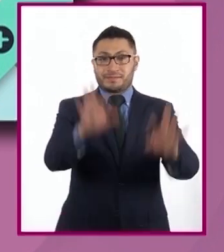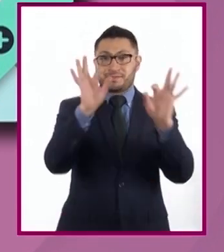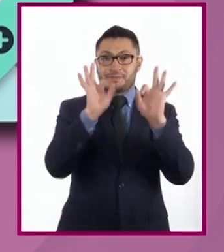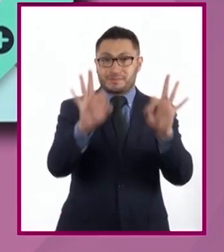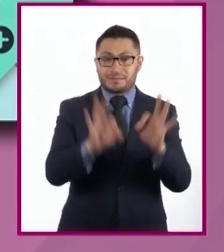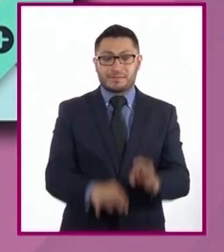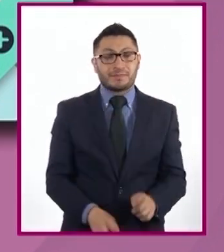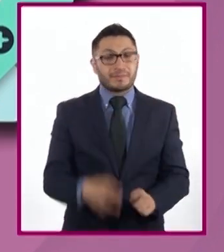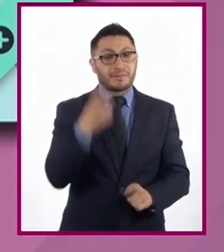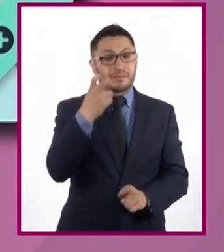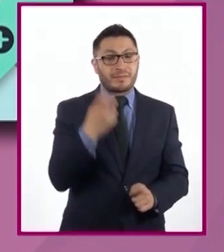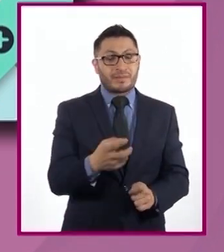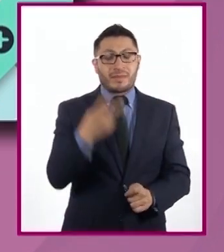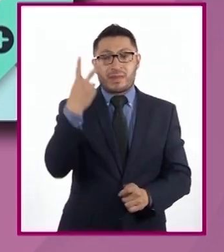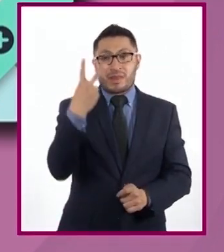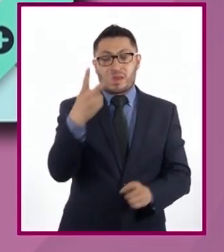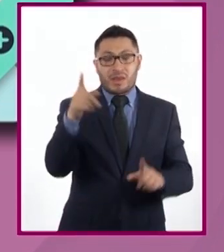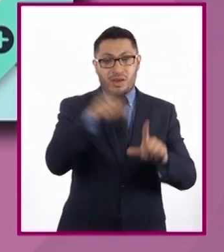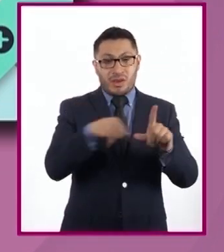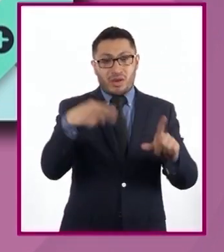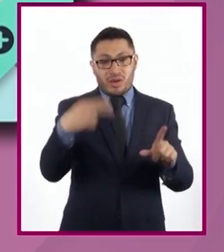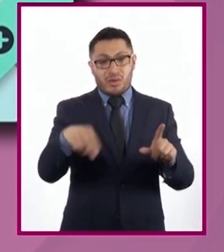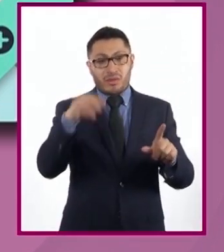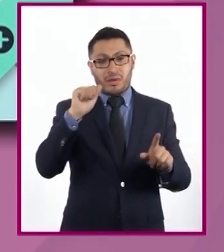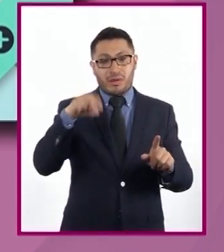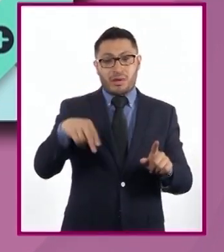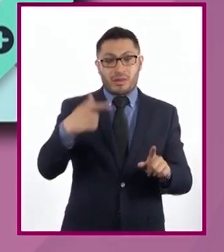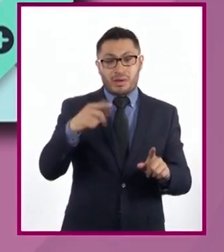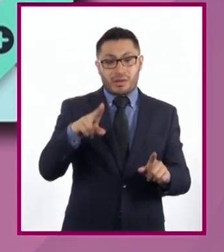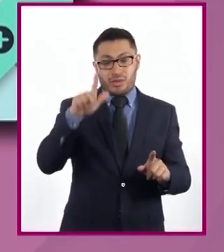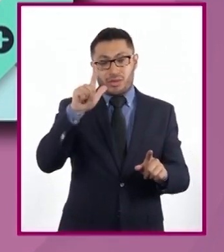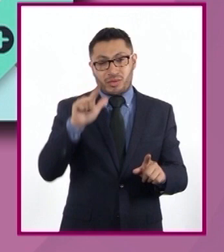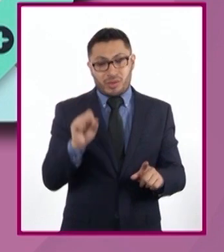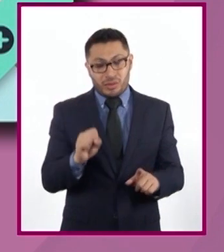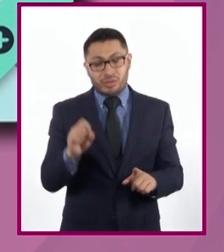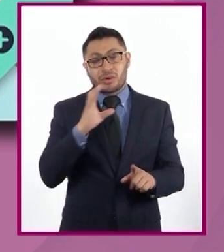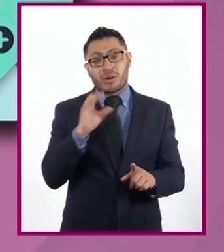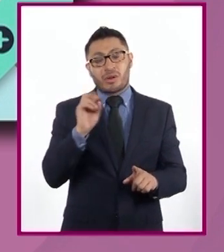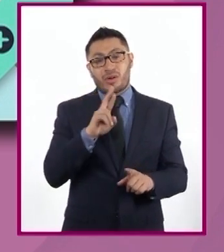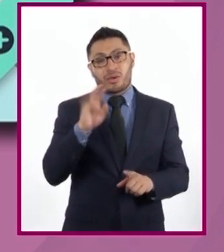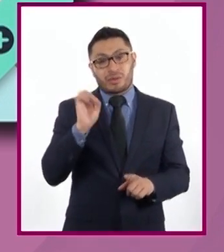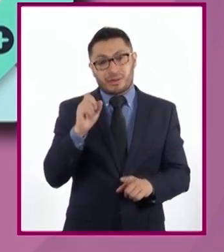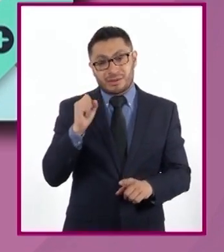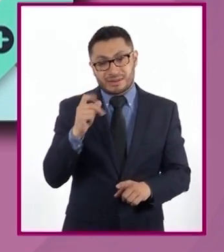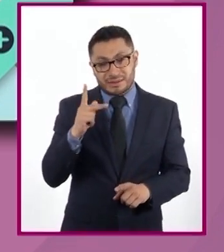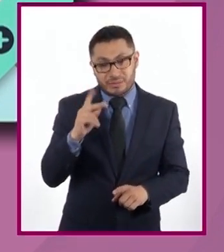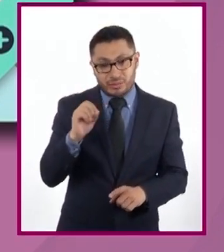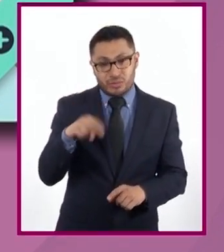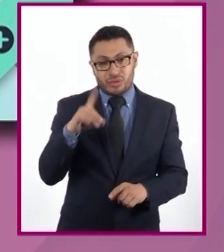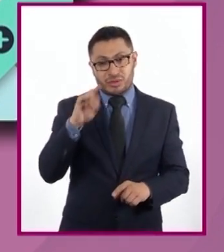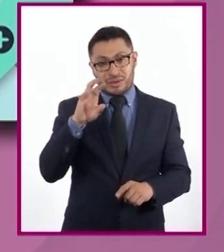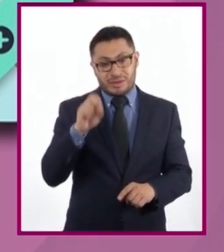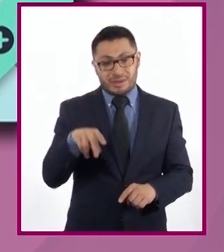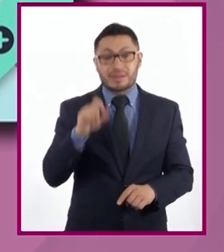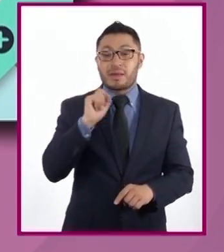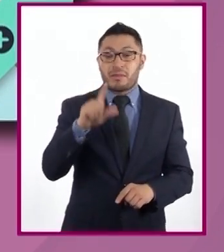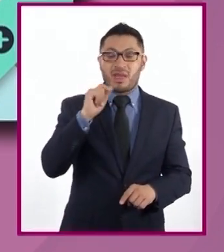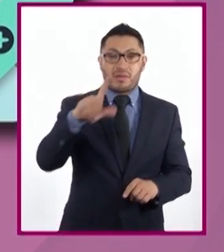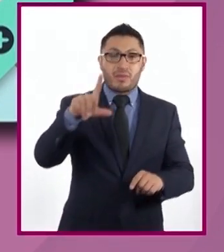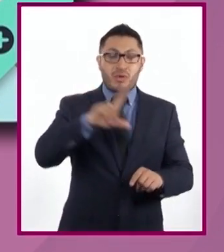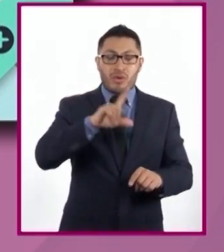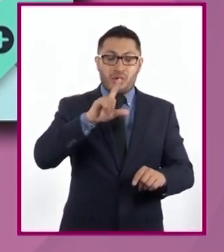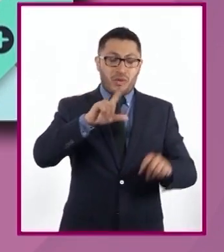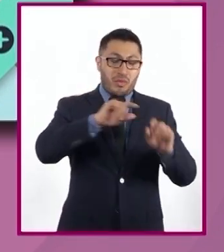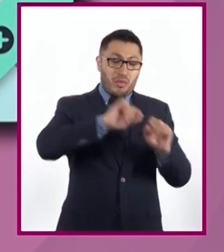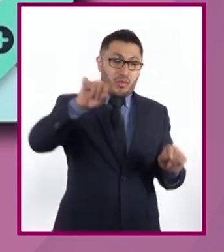¡Excelente! Ese par de ángulos reciben el nombre de ángulos correspondientes. Estos se encuentran del mismo lado de la transversal y del mismo